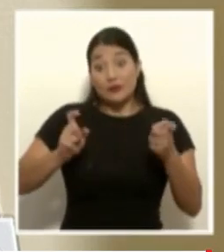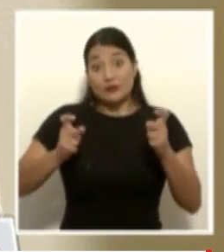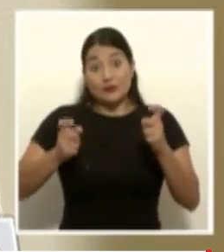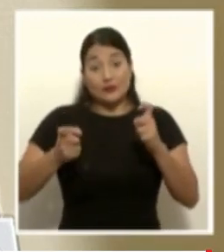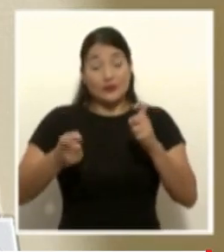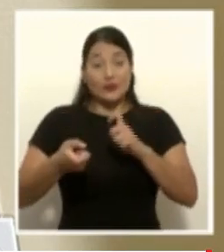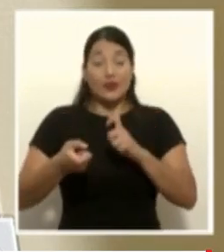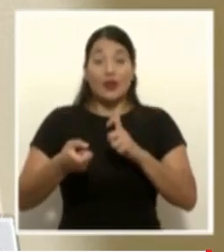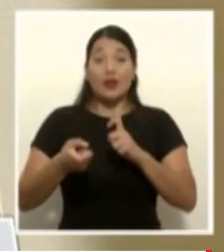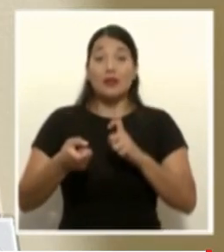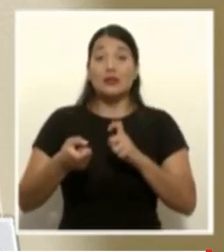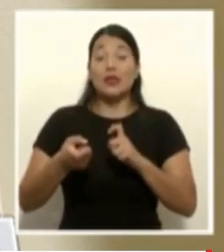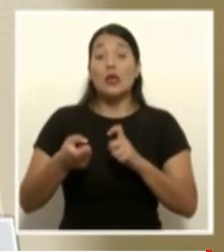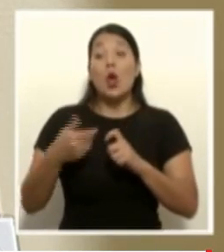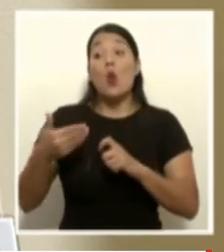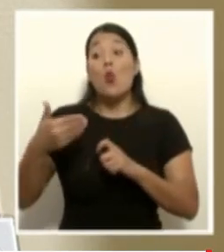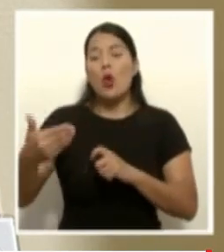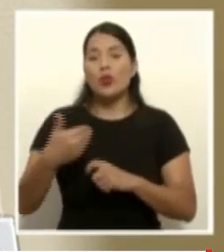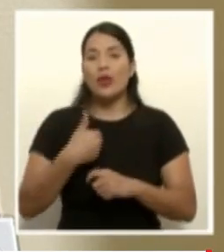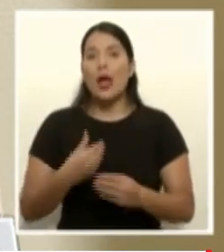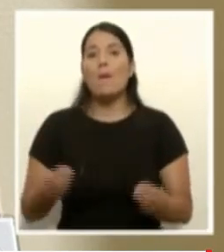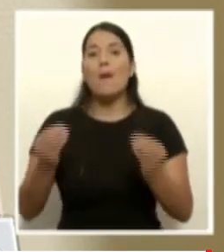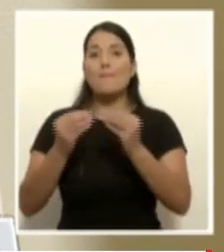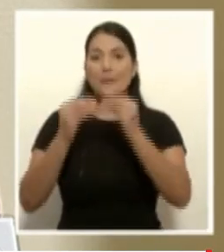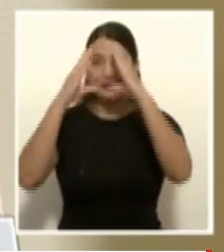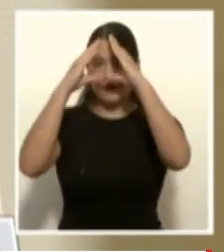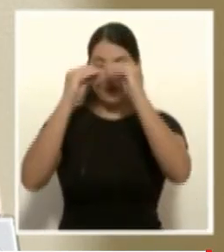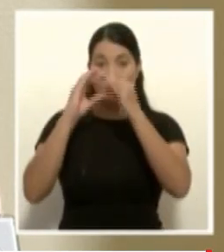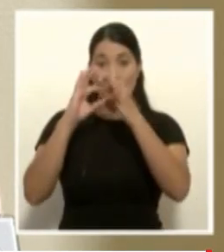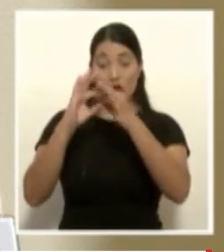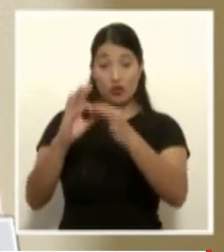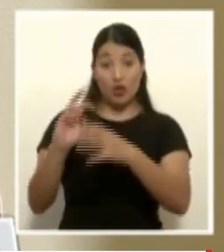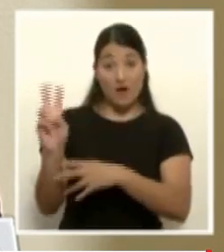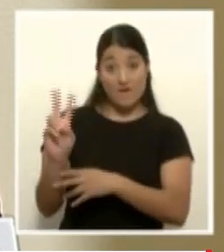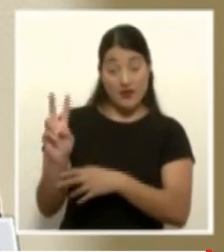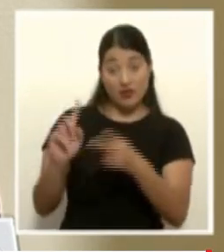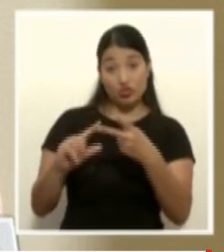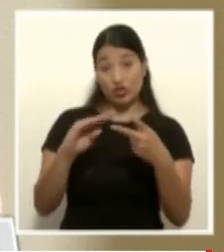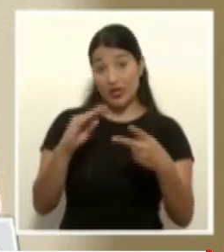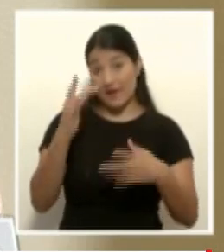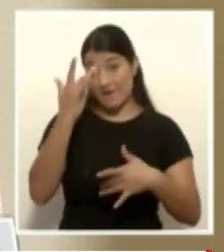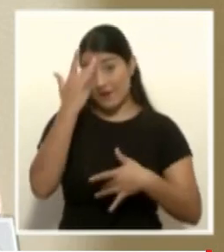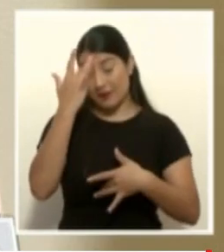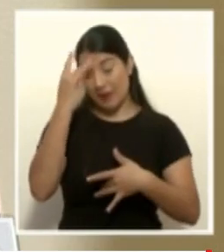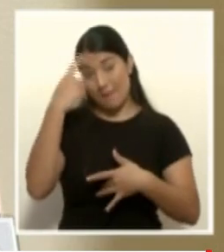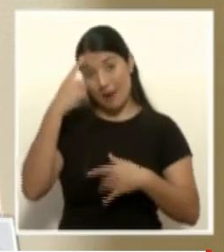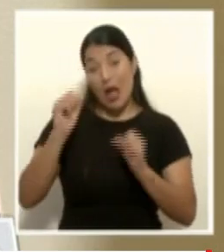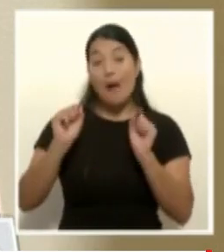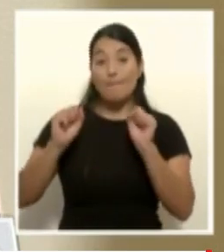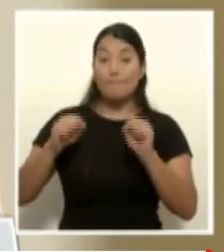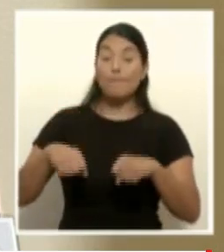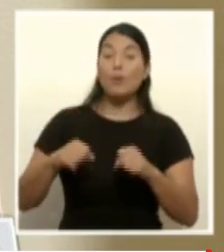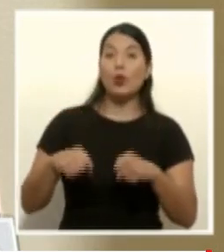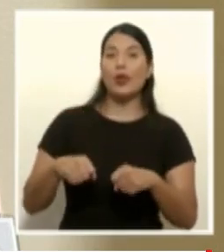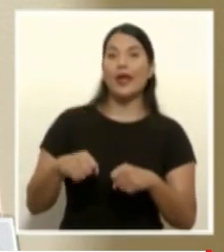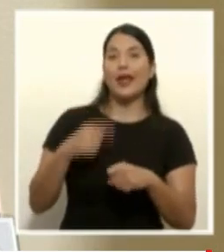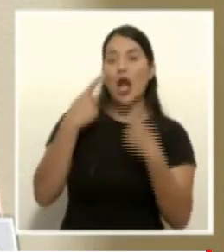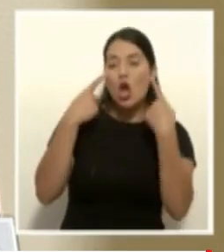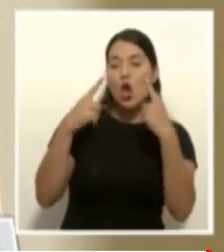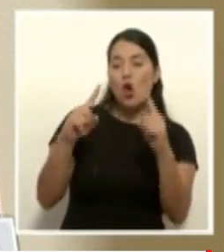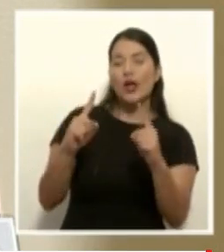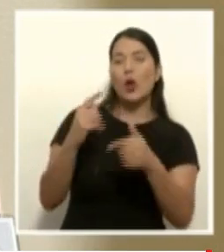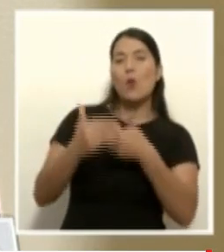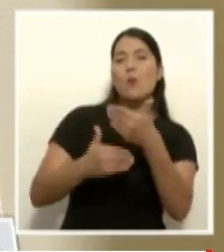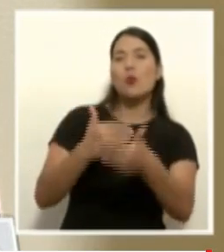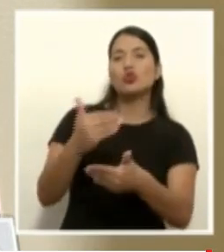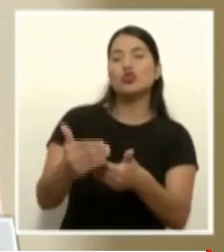cómo se obtiene más y más información sobre el virus y la enfermedad en sí, para ir volviéndonos más